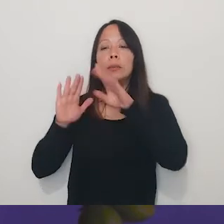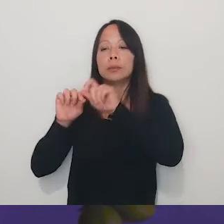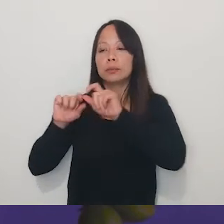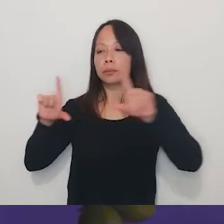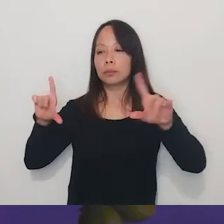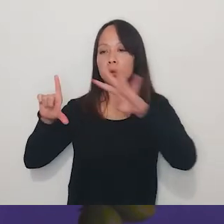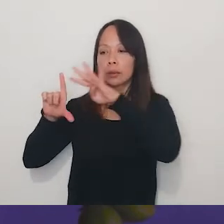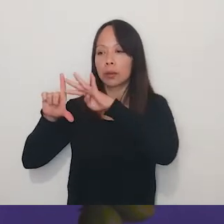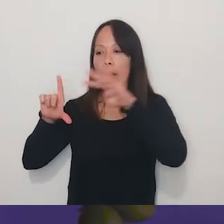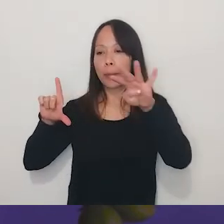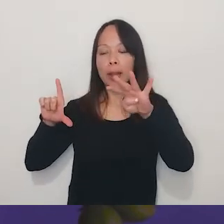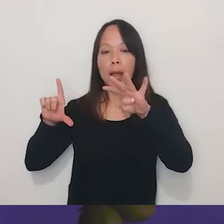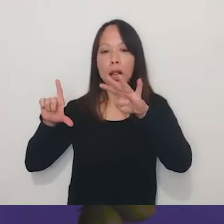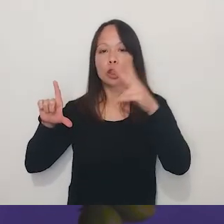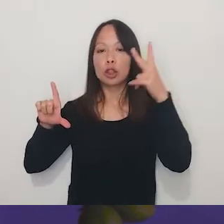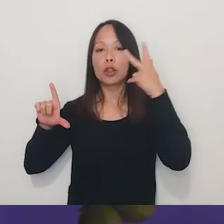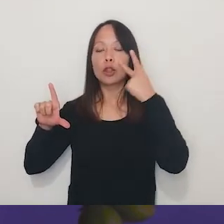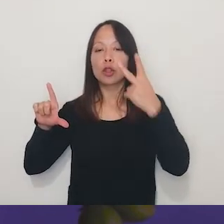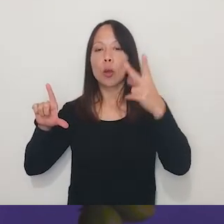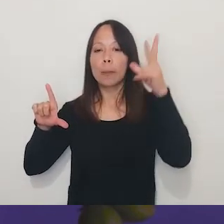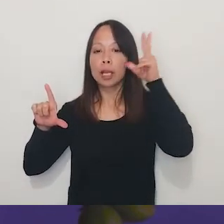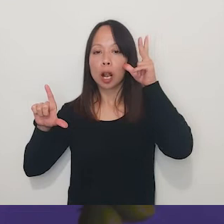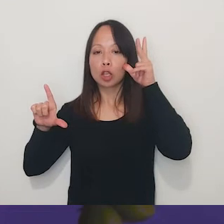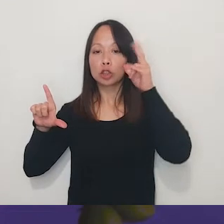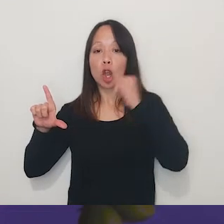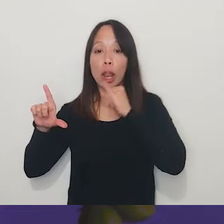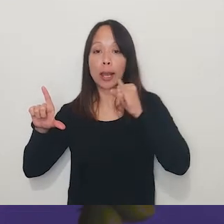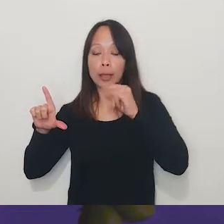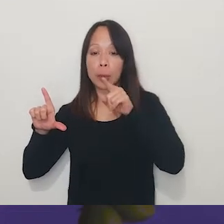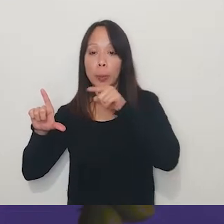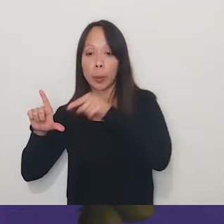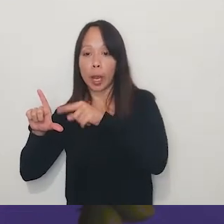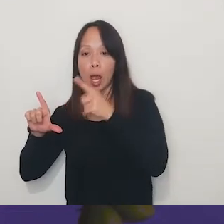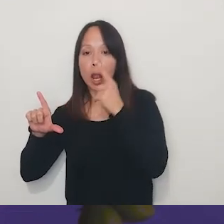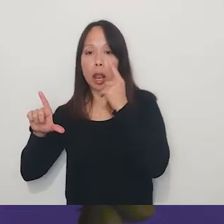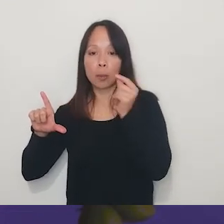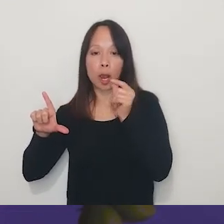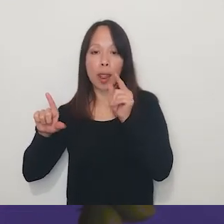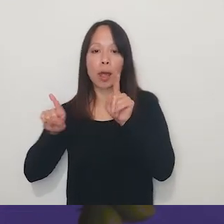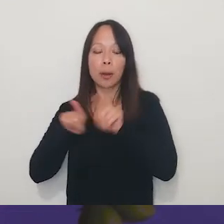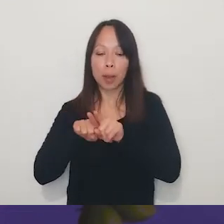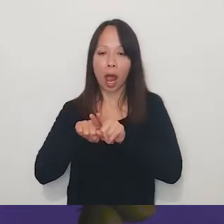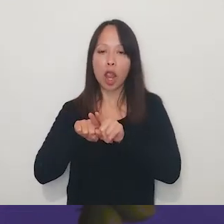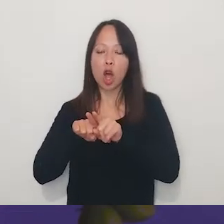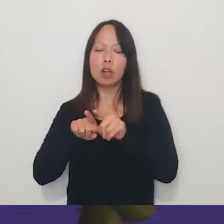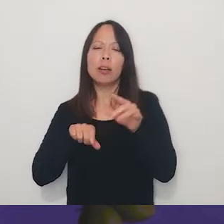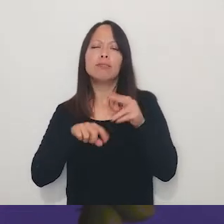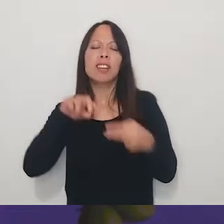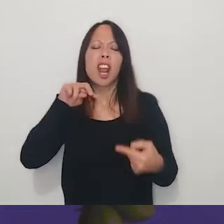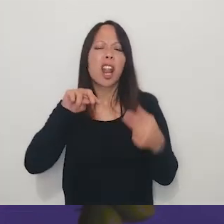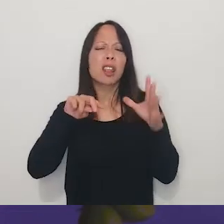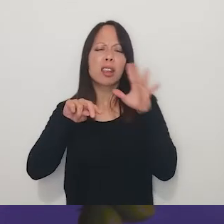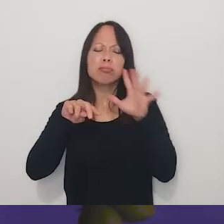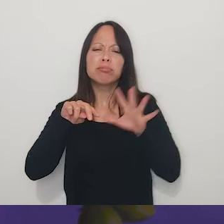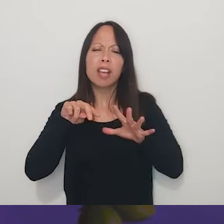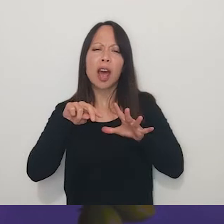Se hizo un panel de neuropatía en el 2008 que fue negativo, y bueno, con este hermano y con ella, con síntomas, la sospecha de algo genético era